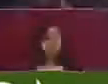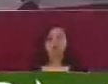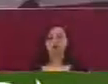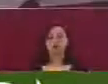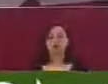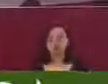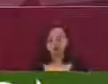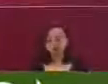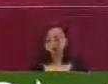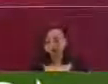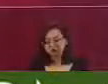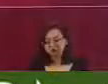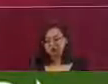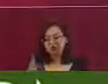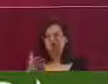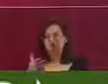imposible.